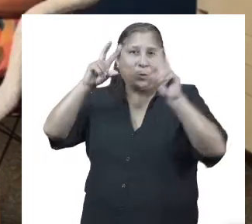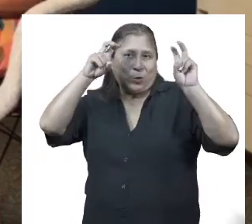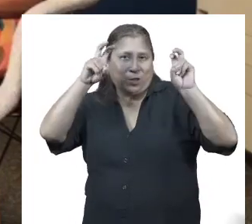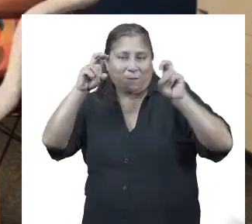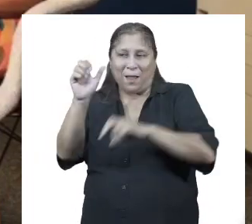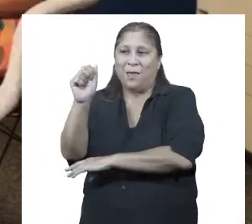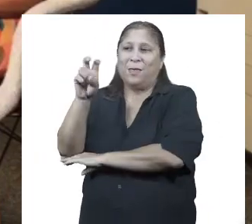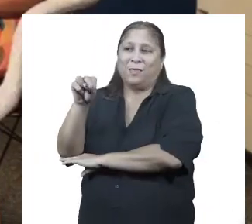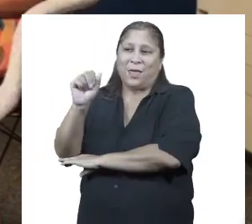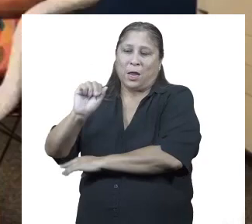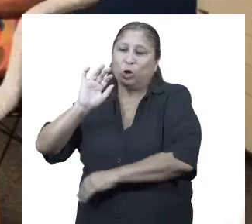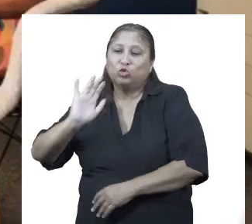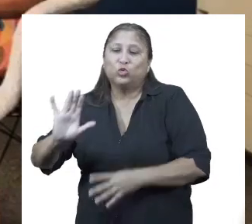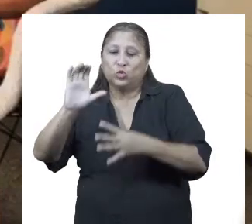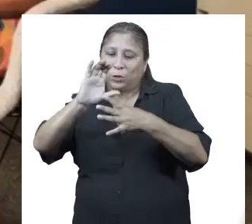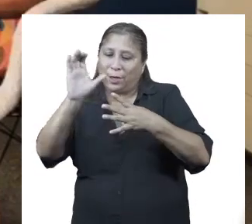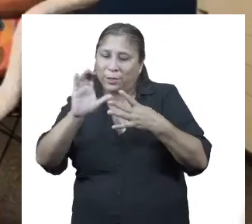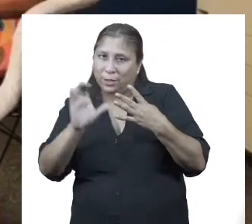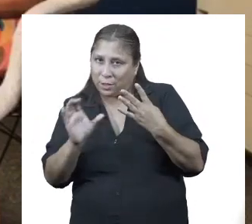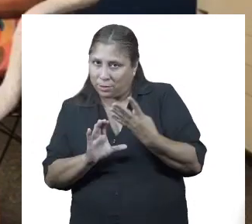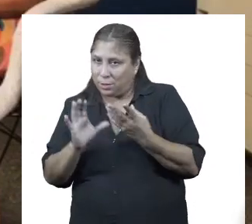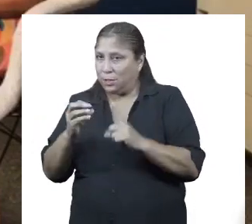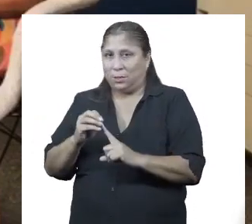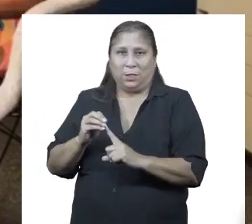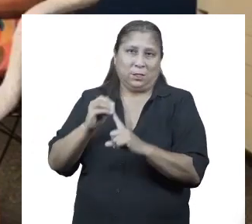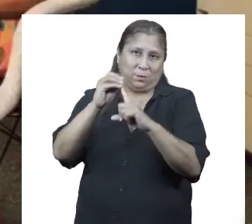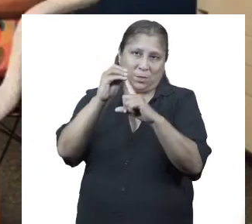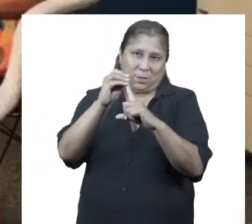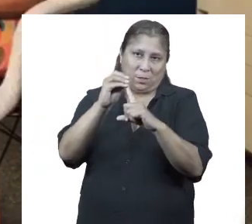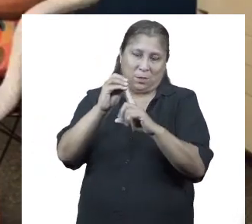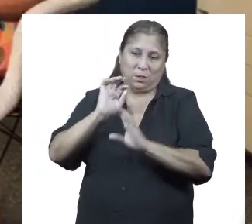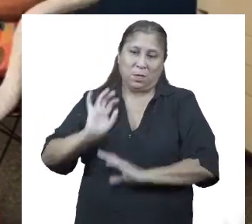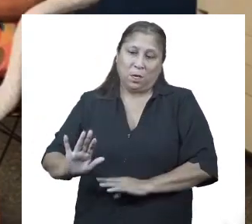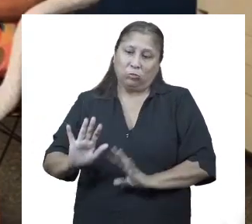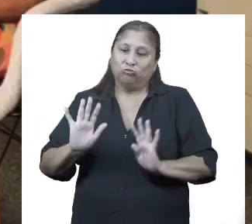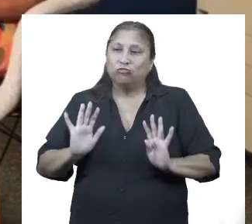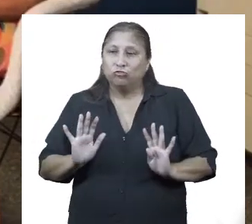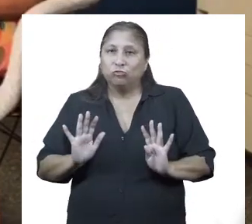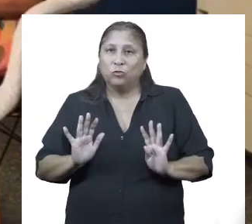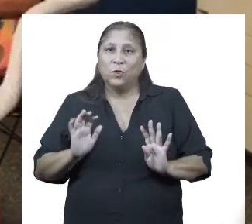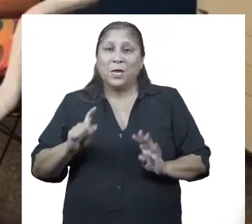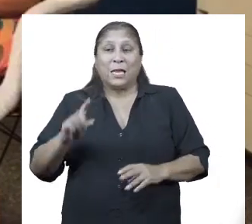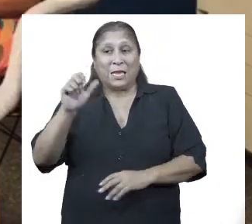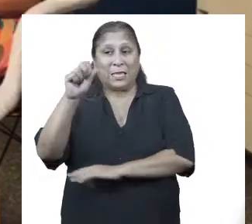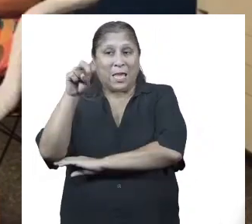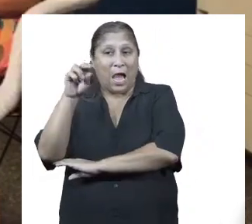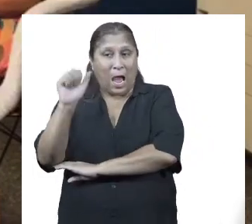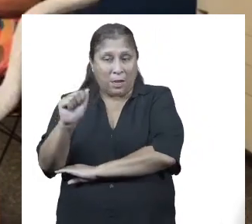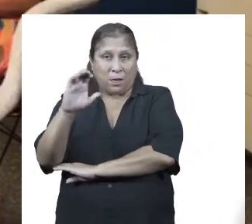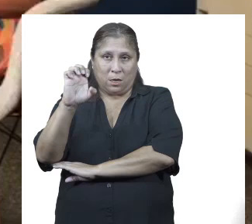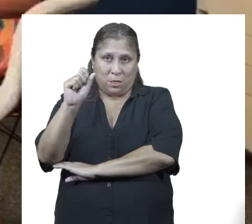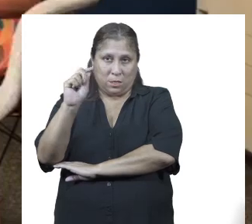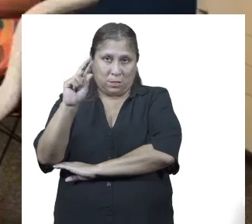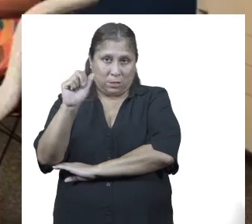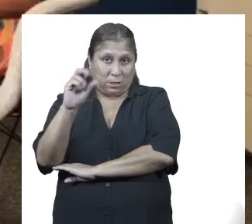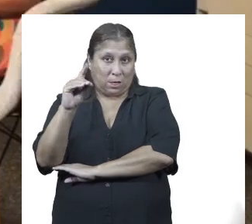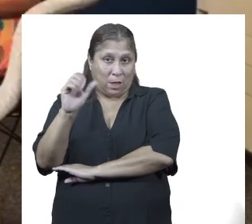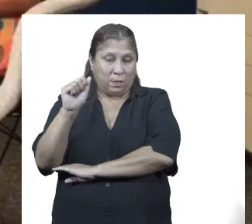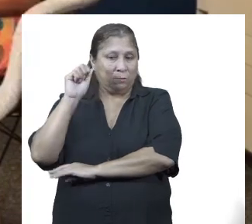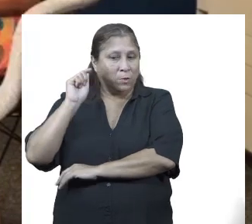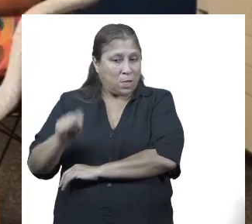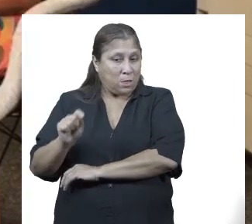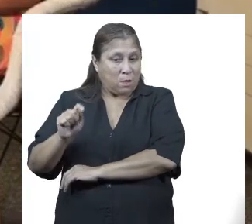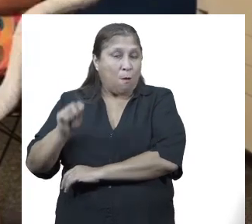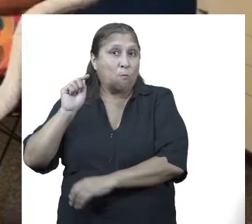La extraordinariedad del caso, las particularidades del caso y de Ana Estrada, ¿no? Precisamente